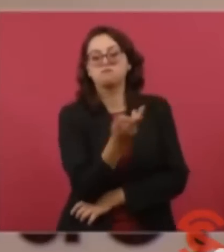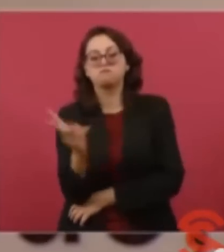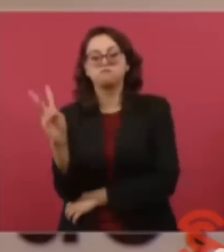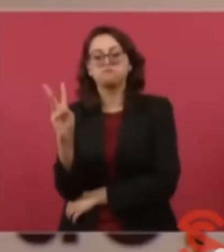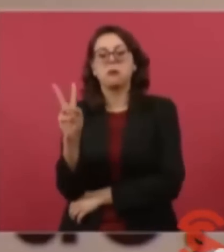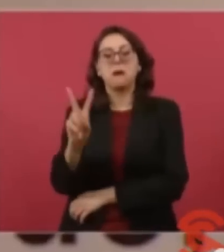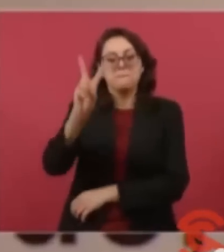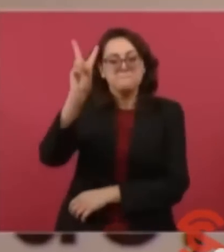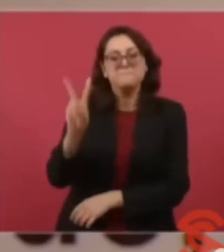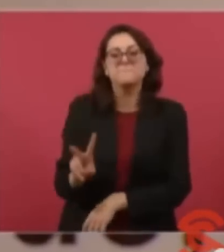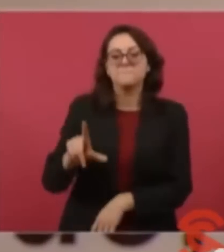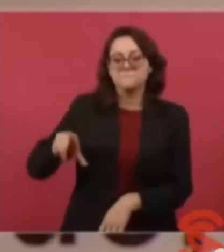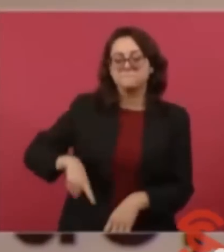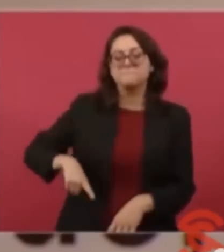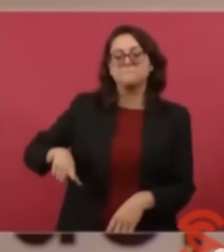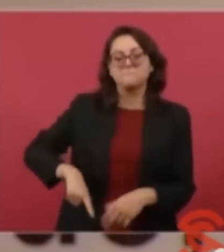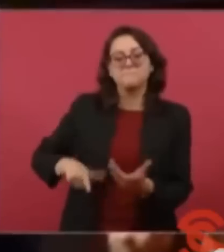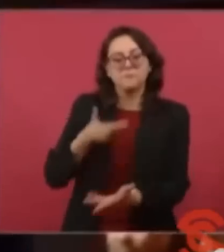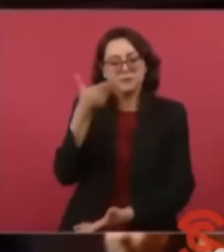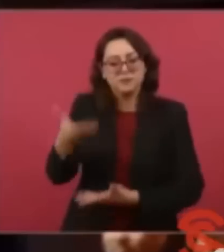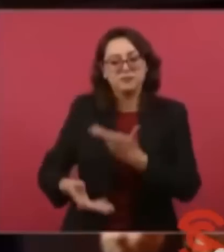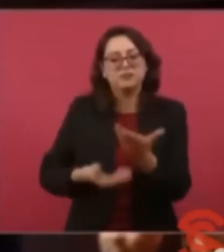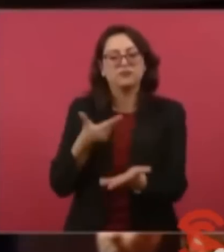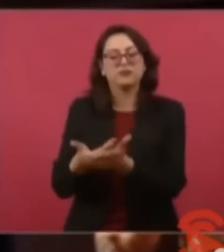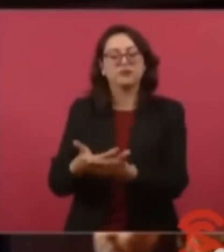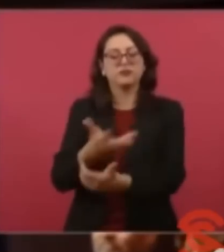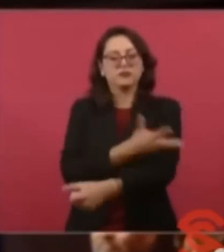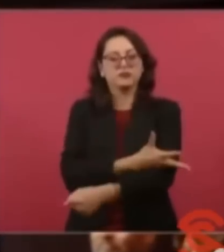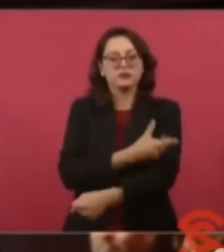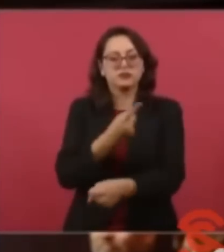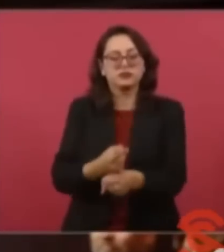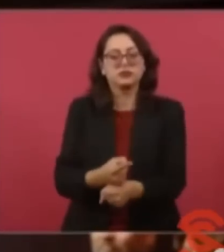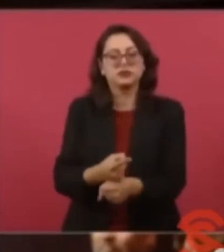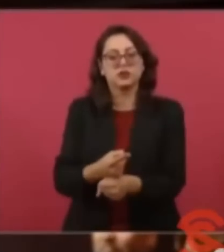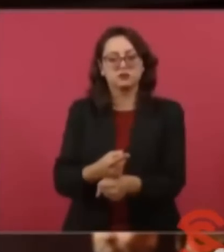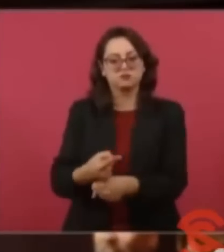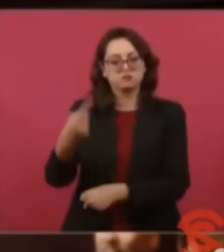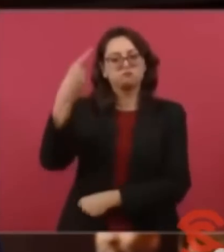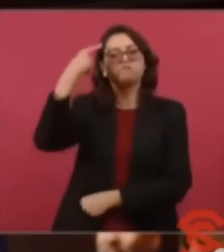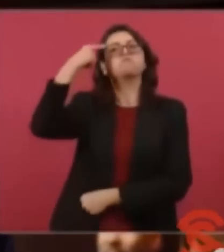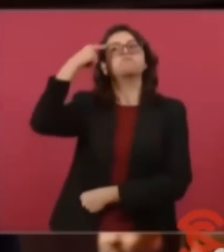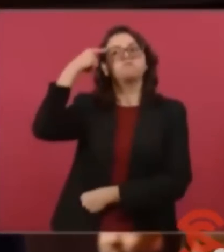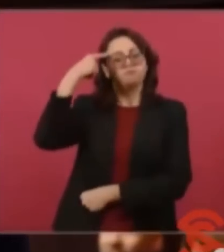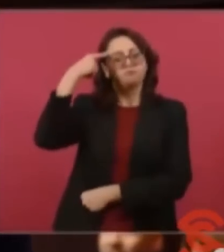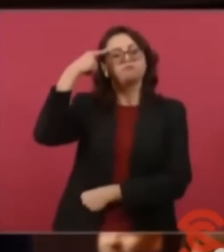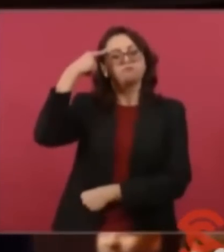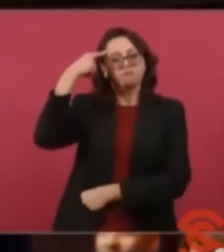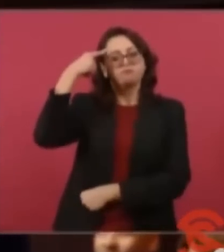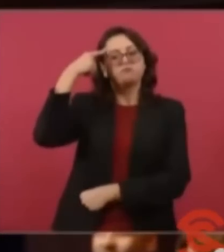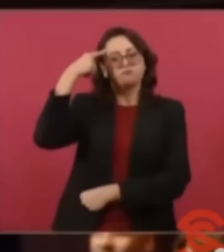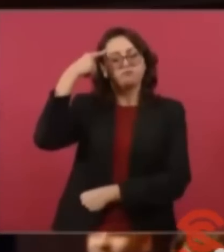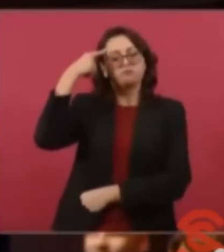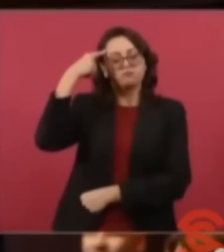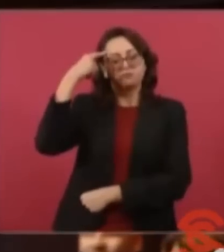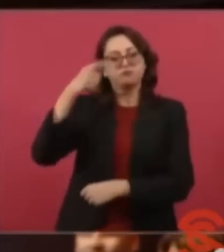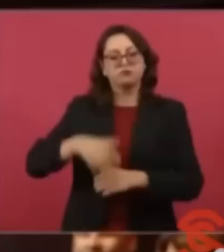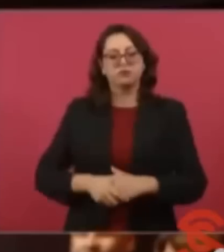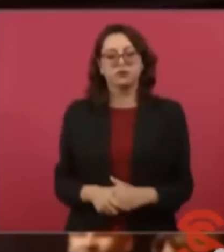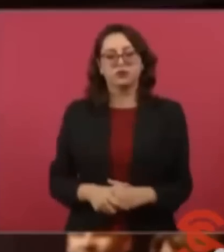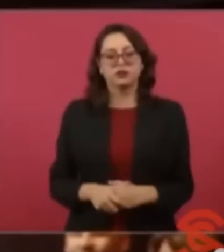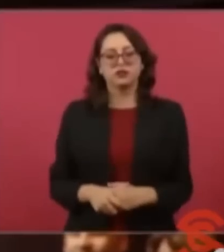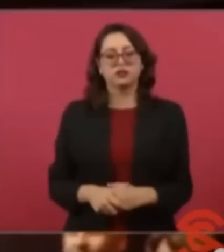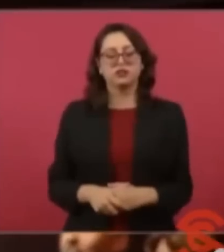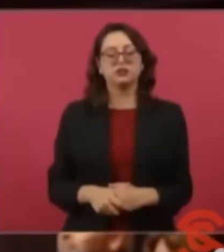verdaderos servidores públicos, honestos y conscientes. Una vez un